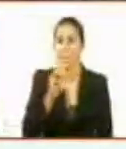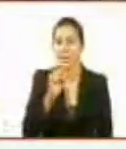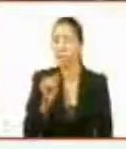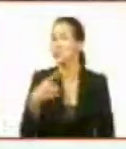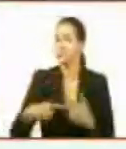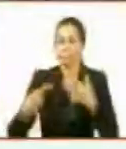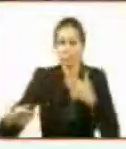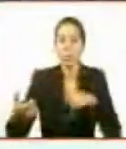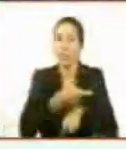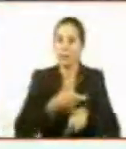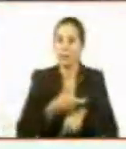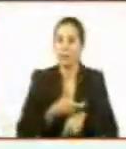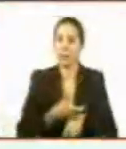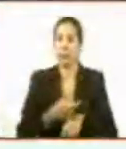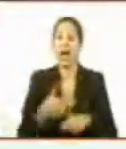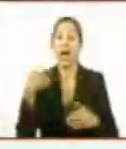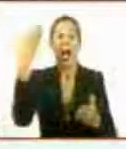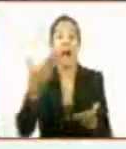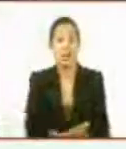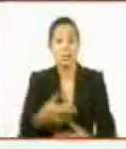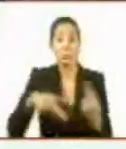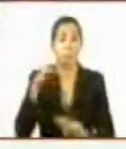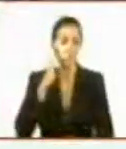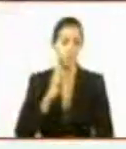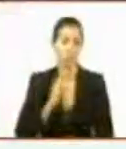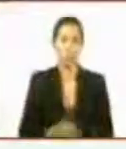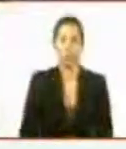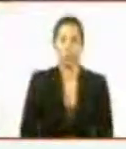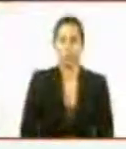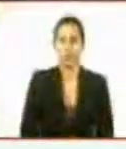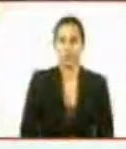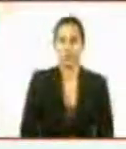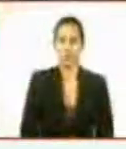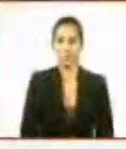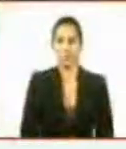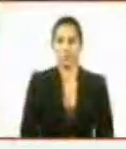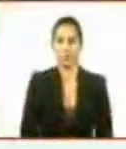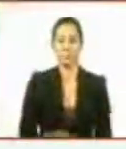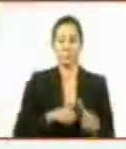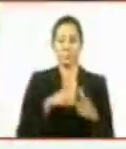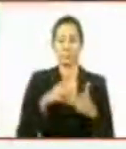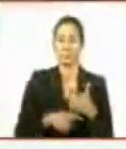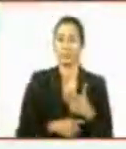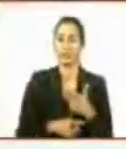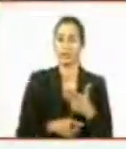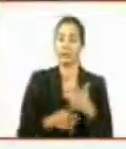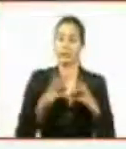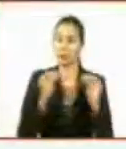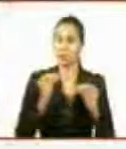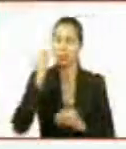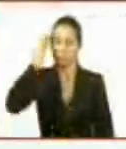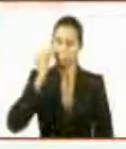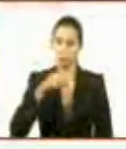¿Eh? Hasta que llegó la revolución bolivariana. ¿De qué manera pueden ampliarse los canales? Entonces, toda esta